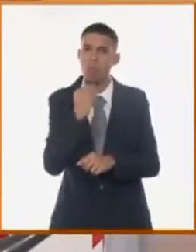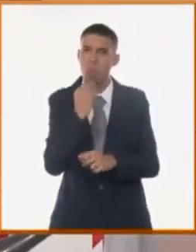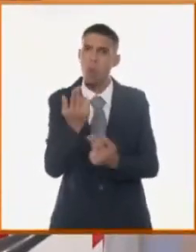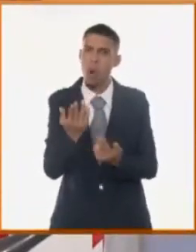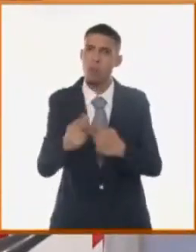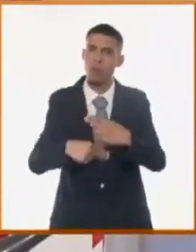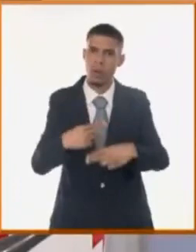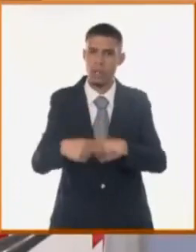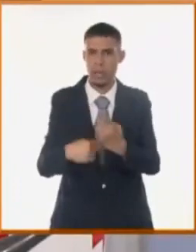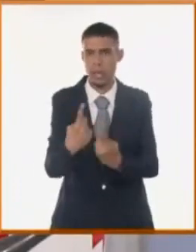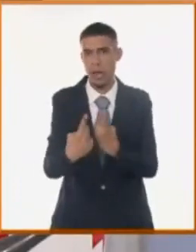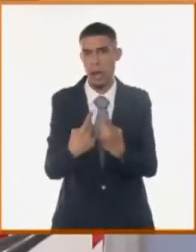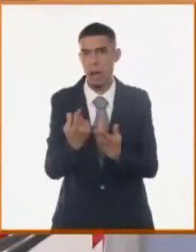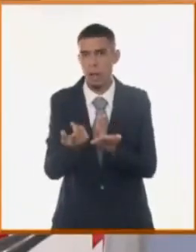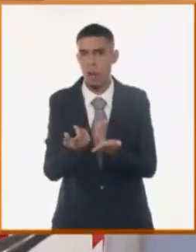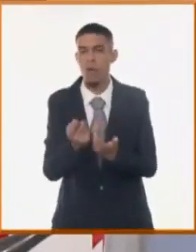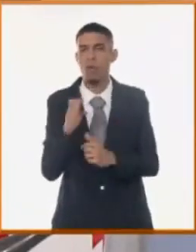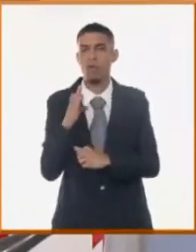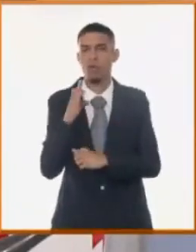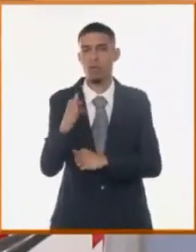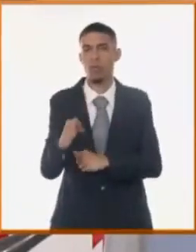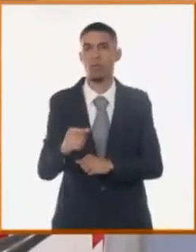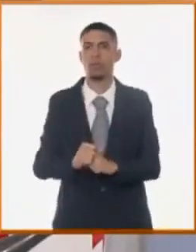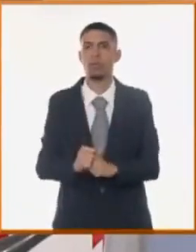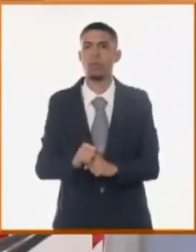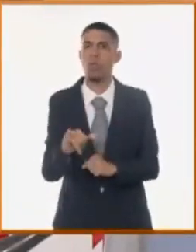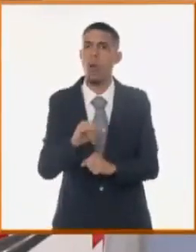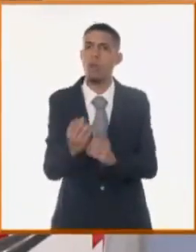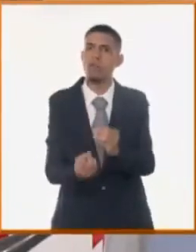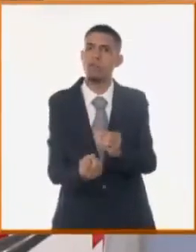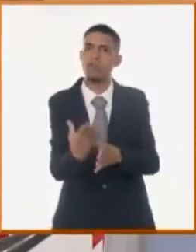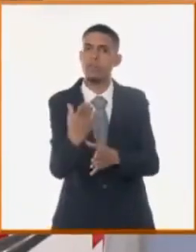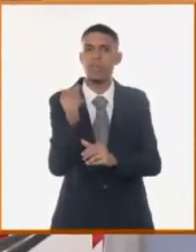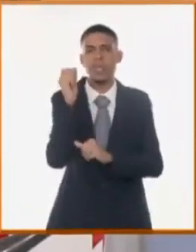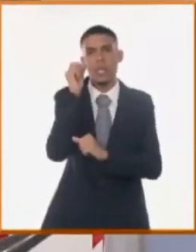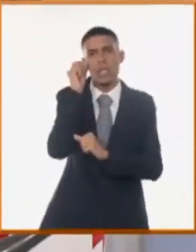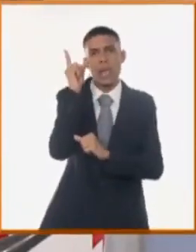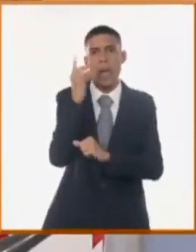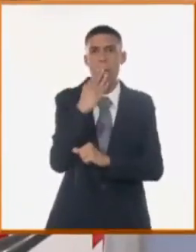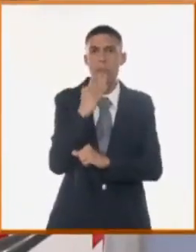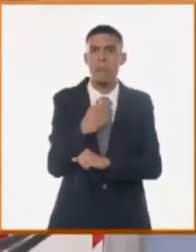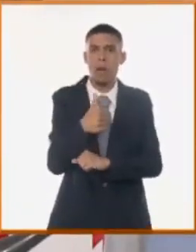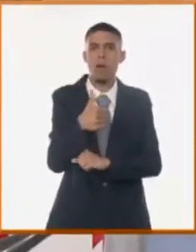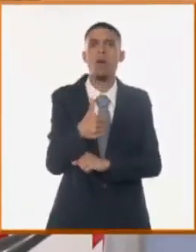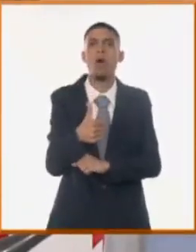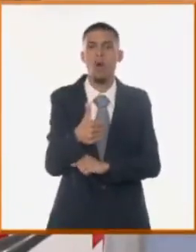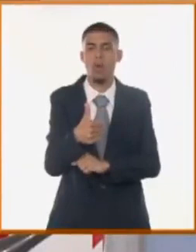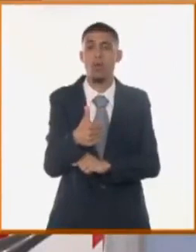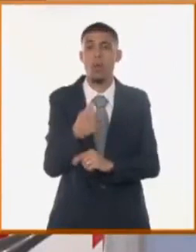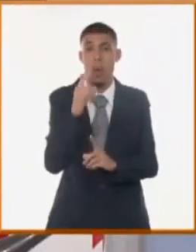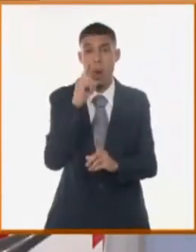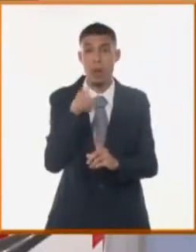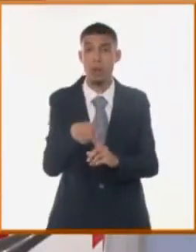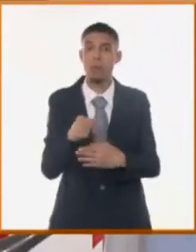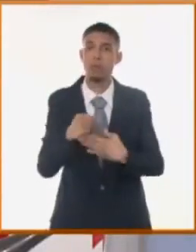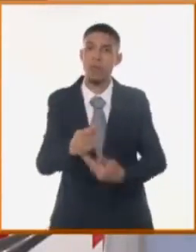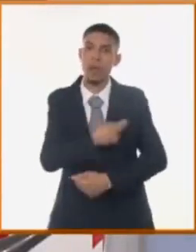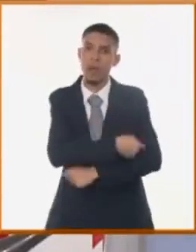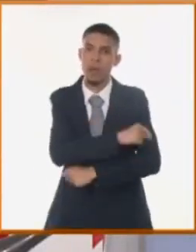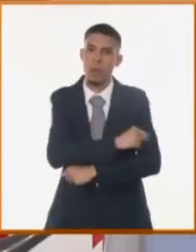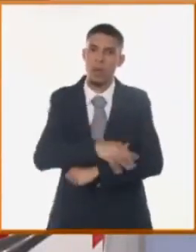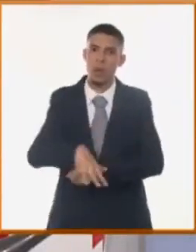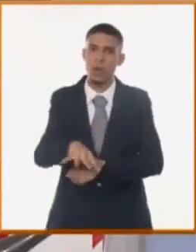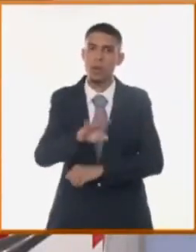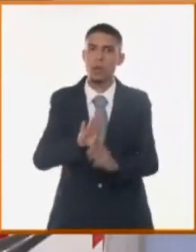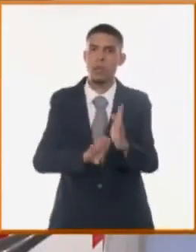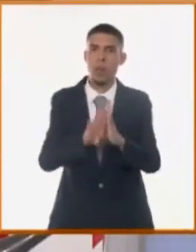en una parte, podemos crear ámbitos donde las ideas fructifiquen, se desarrollen. Exactamente, son